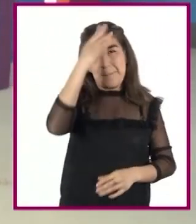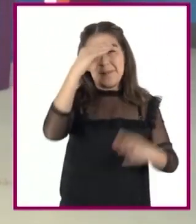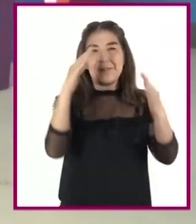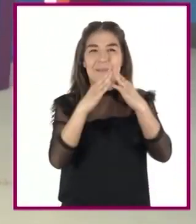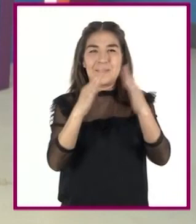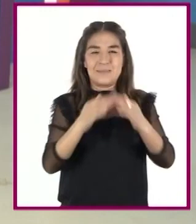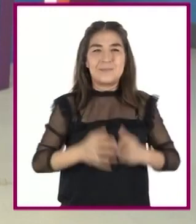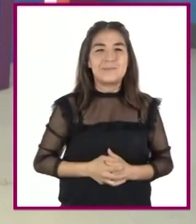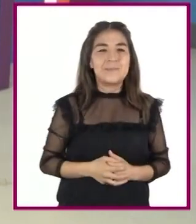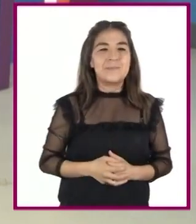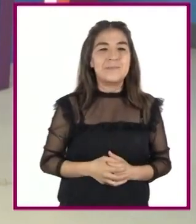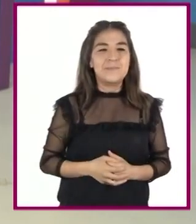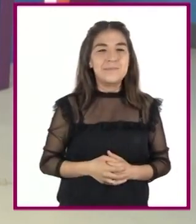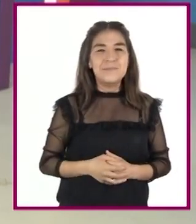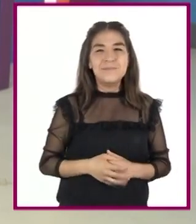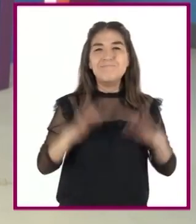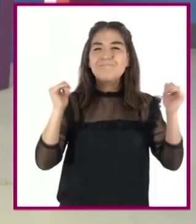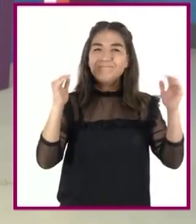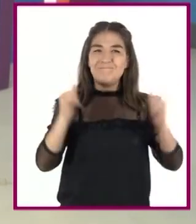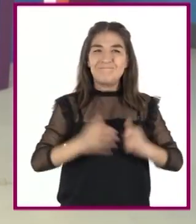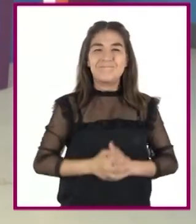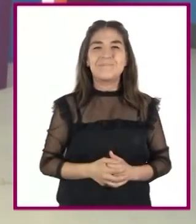en Casa. Hasta la próxima.